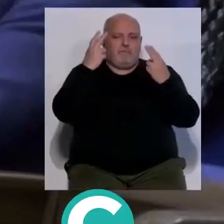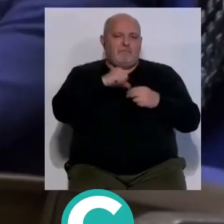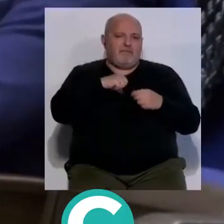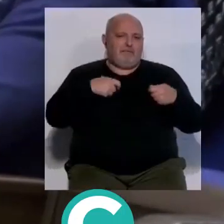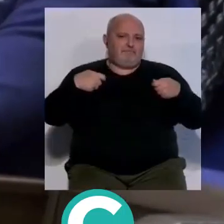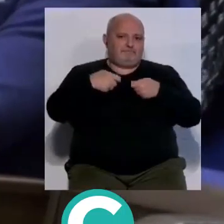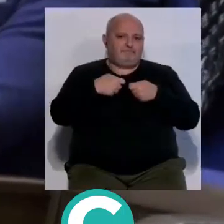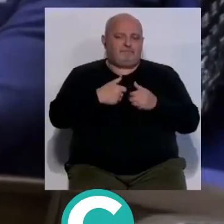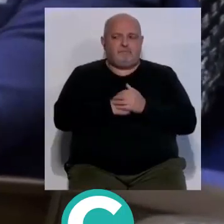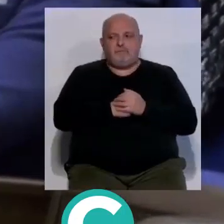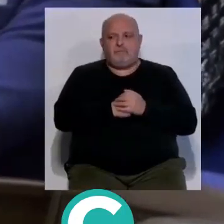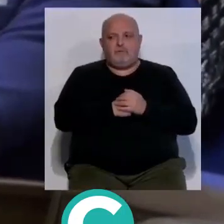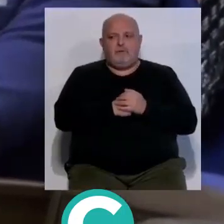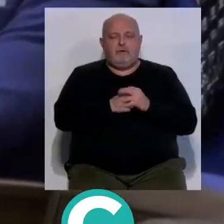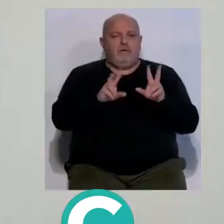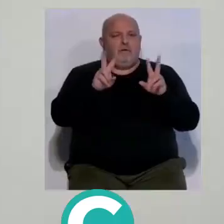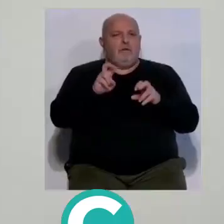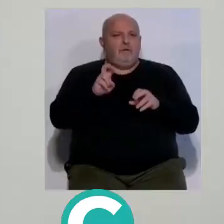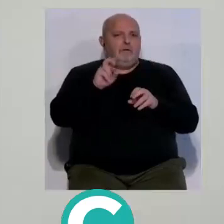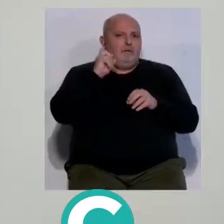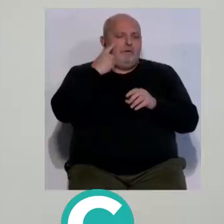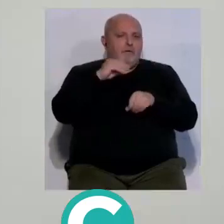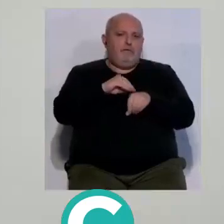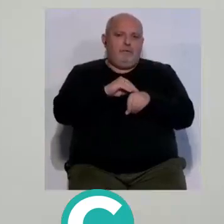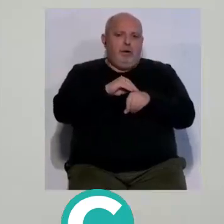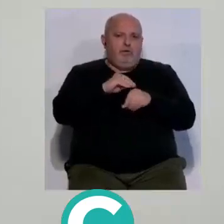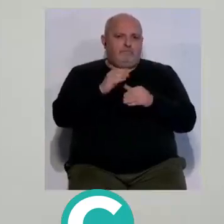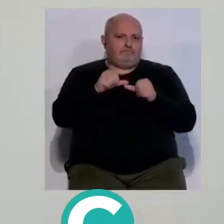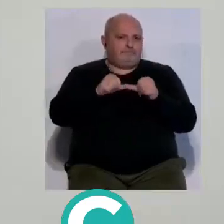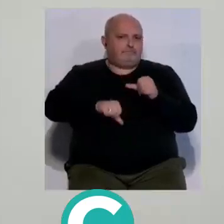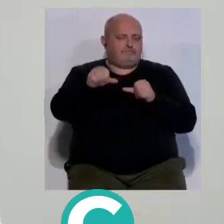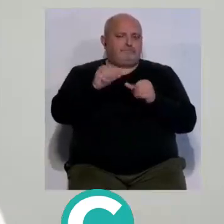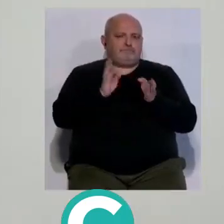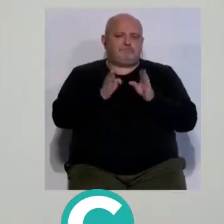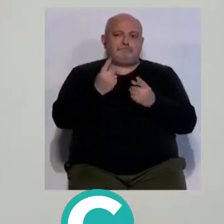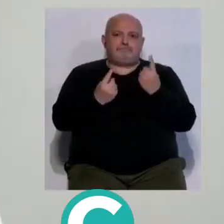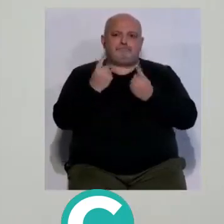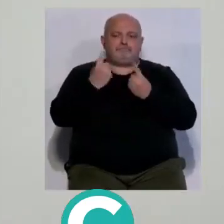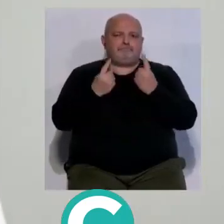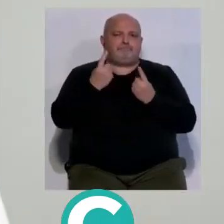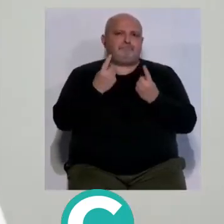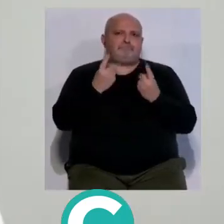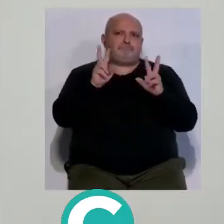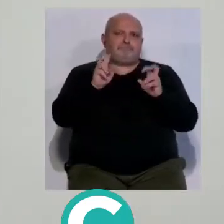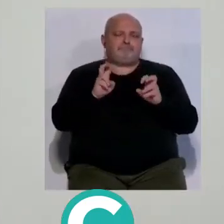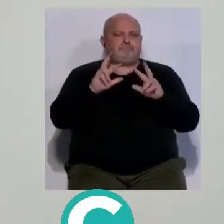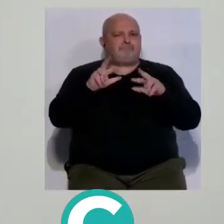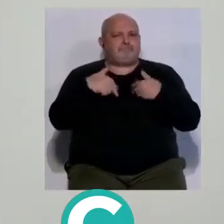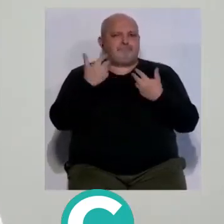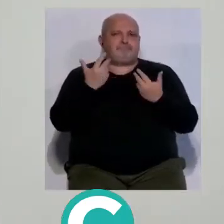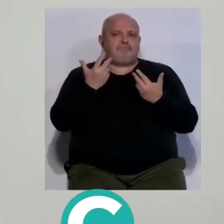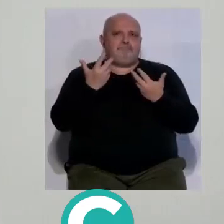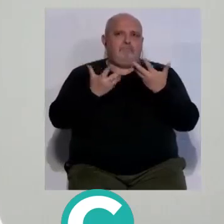público-privada. Sobre todo encontrar tratamientos curativos. Ahora mismo tenemos en muchas de ellas tratamientos que permiten de alguna